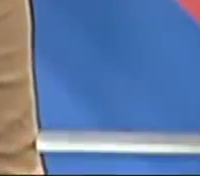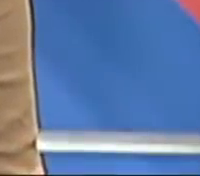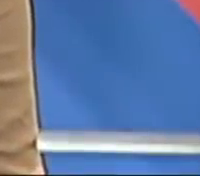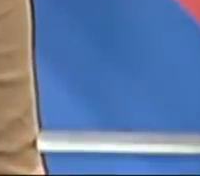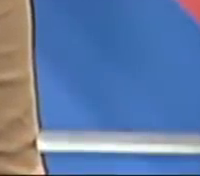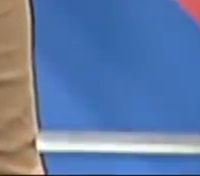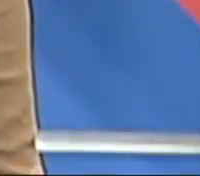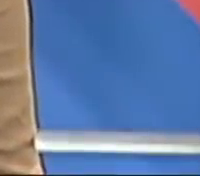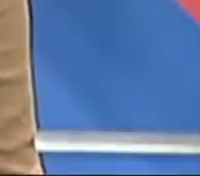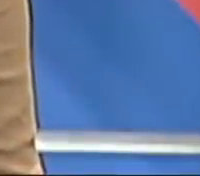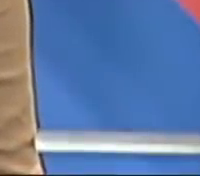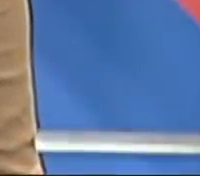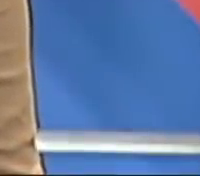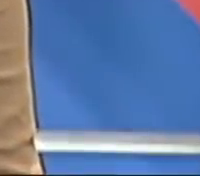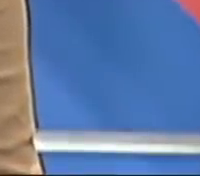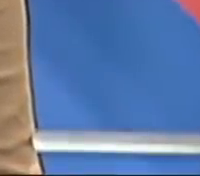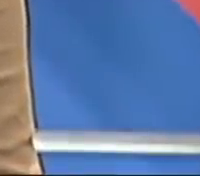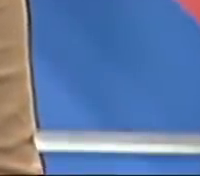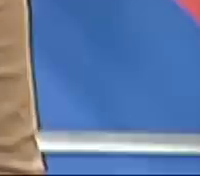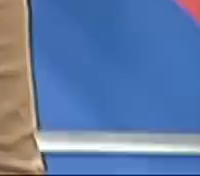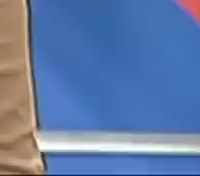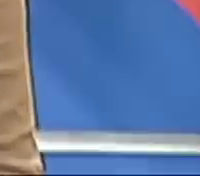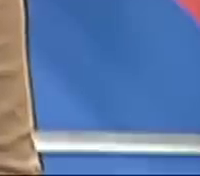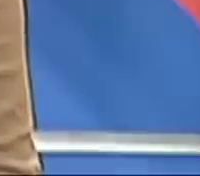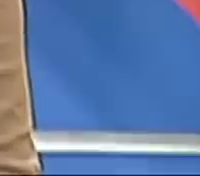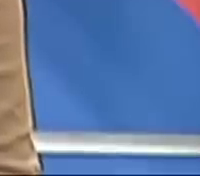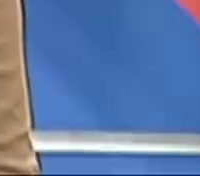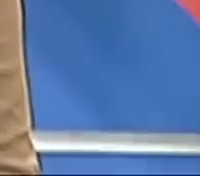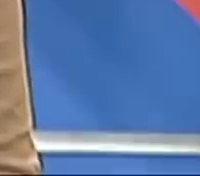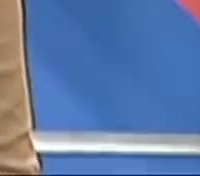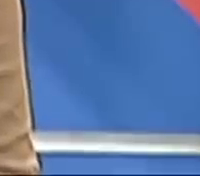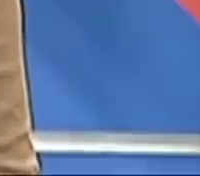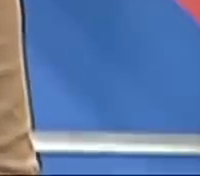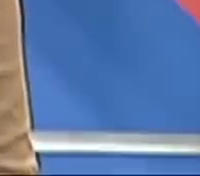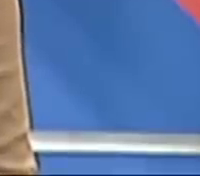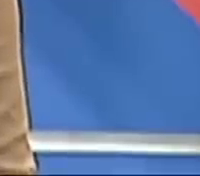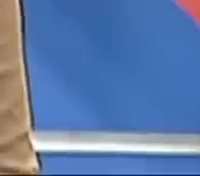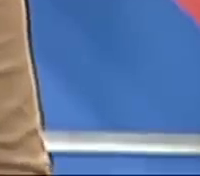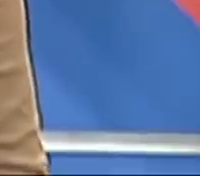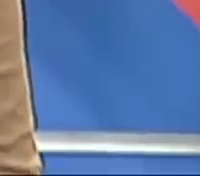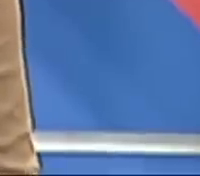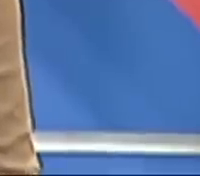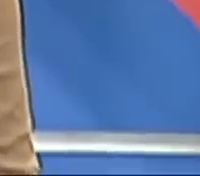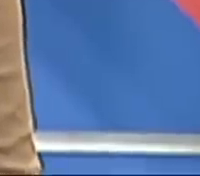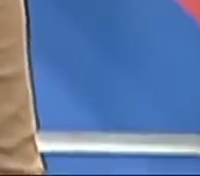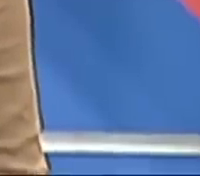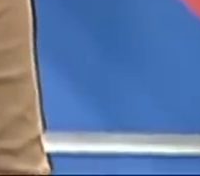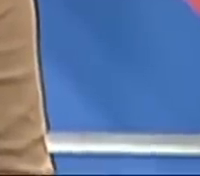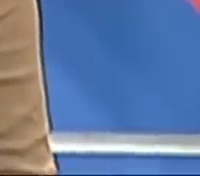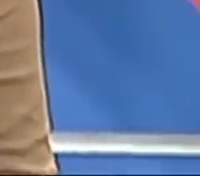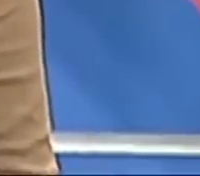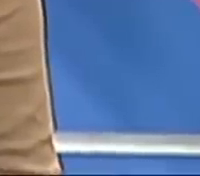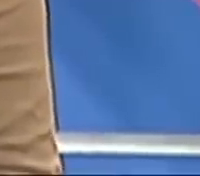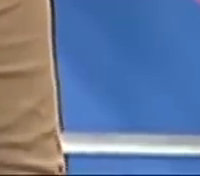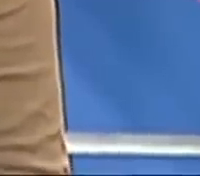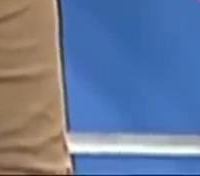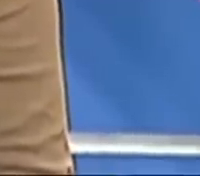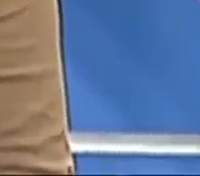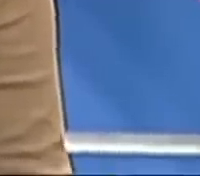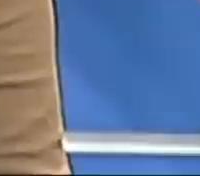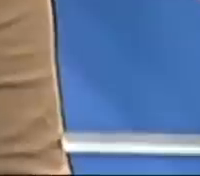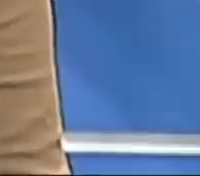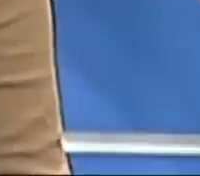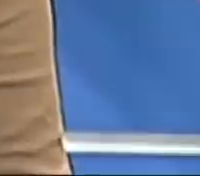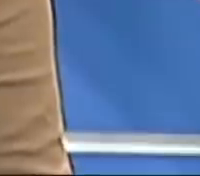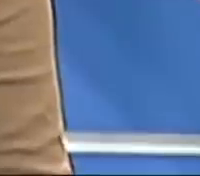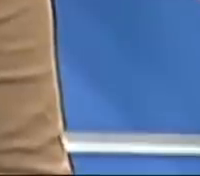COE, vamos a ponerlo, hicimos referencia a esto, es a esta imagen que van a ver de las competencias que tienen, y hay un horario esta tarde a